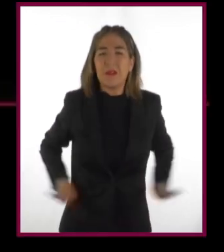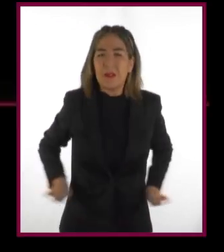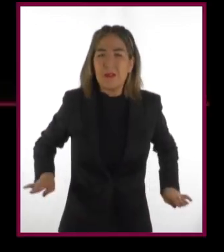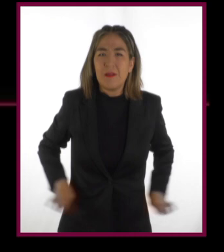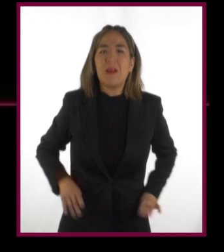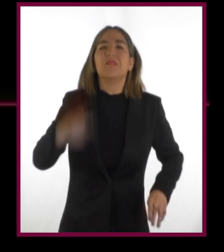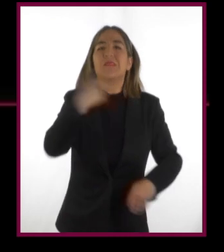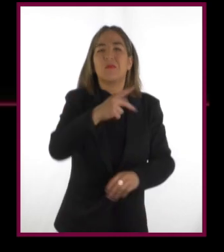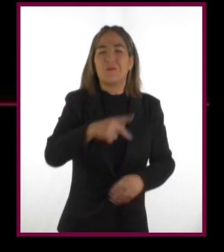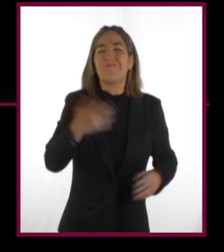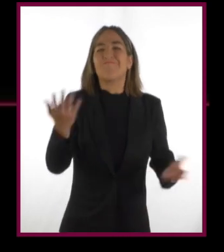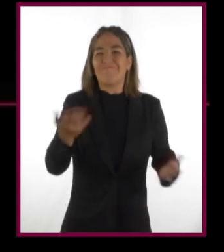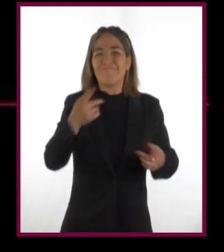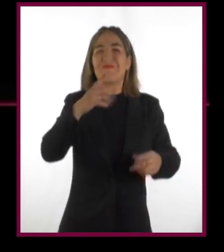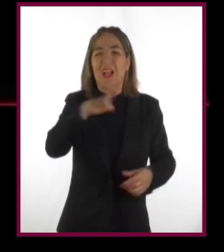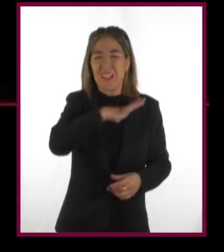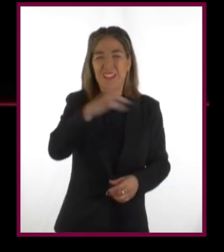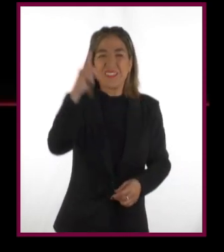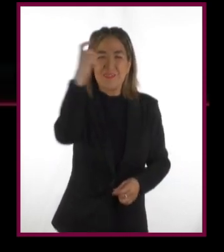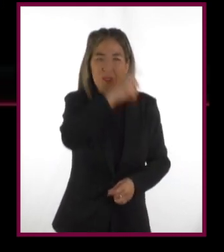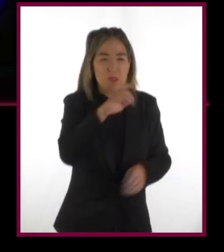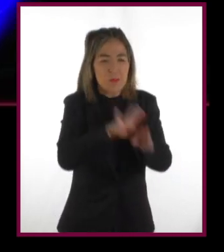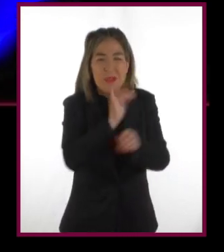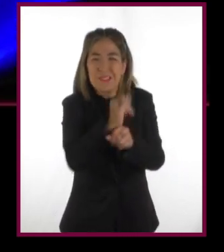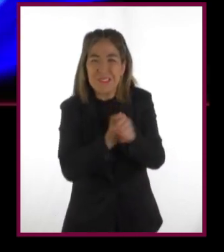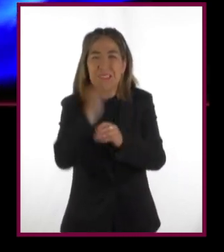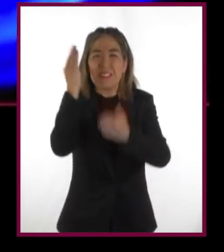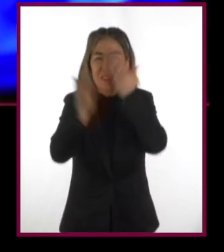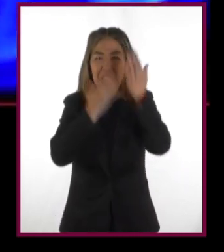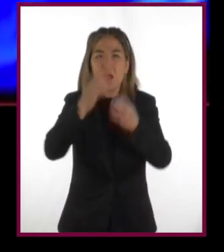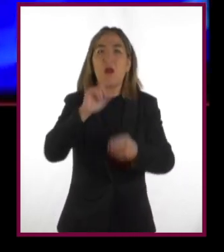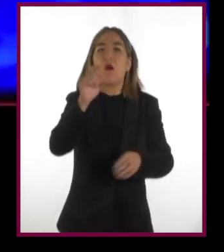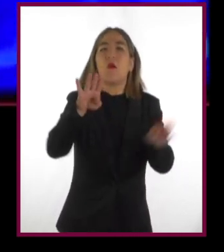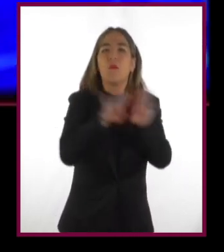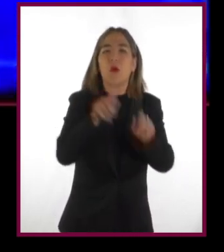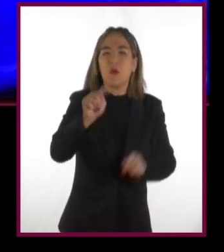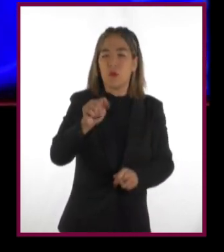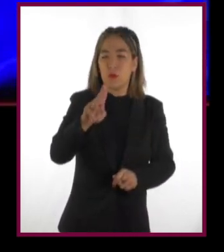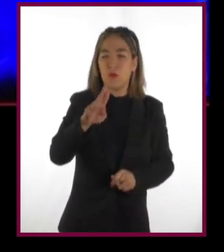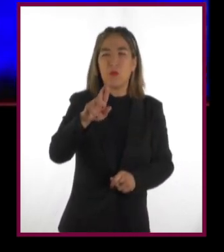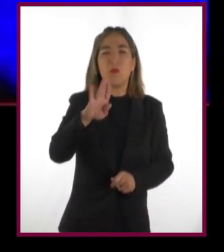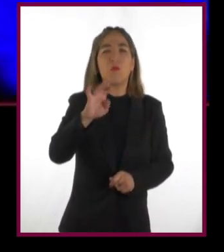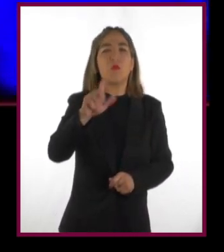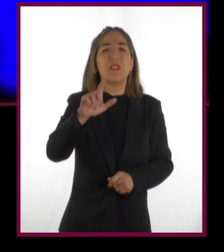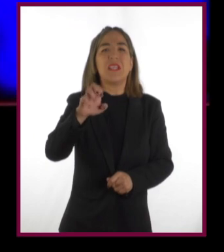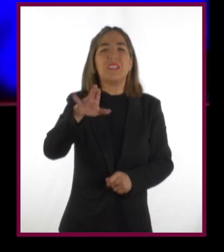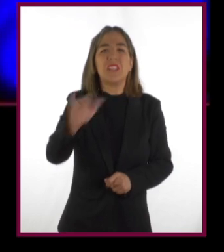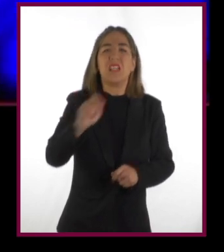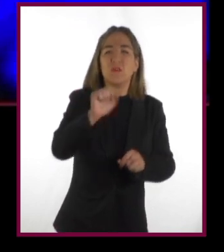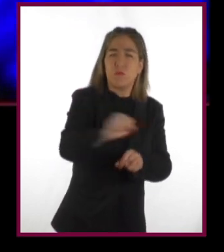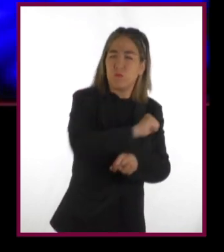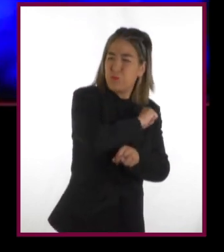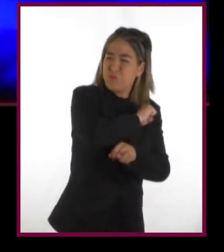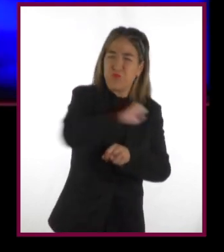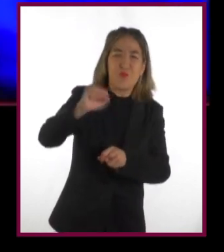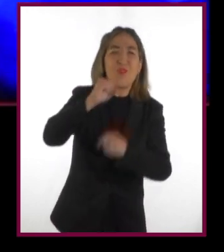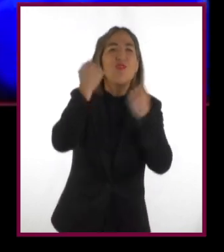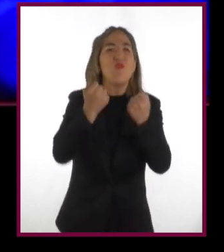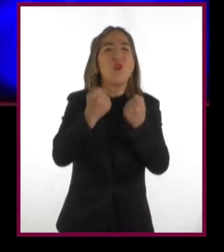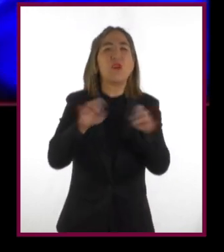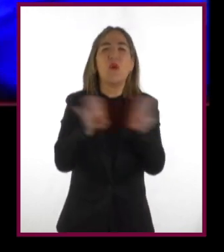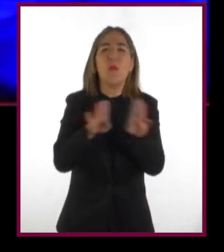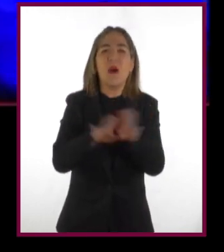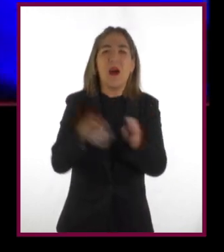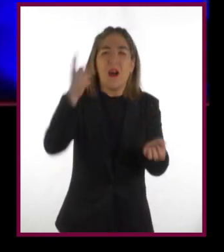los fluidos tiene una característica que dificulta su estudio: la turbulencia. No existe al día de hoy una explicación